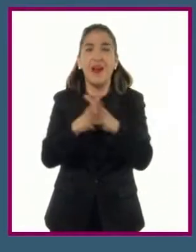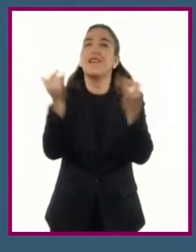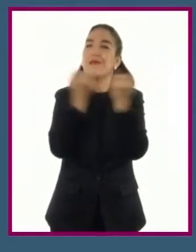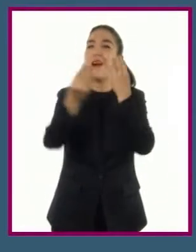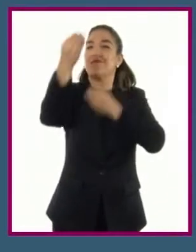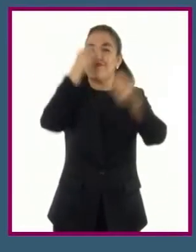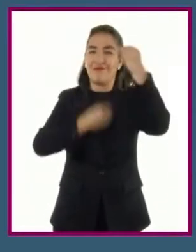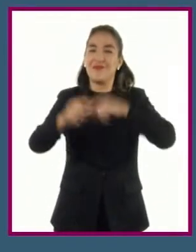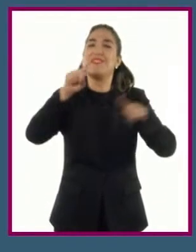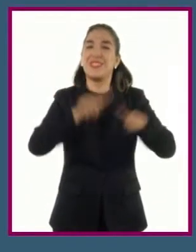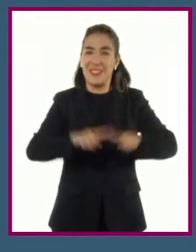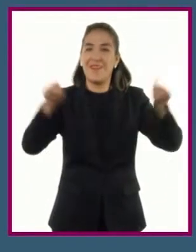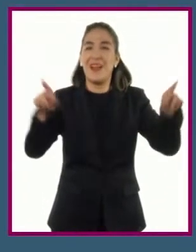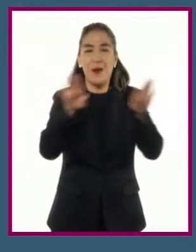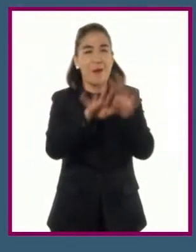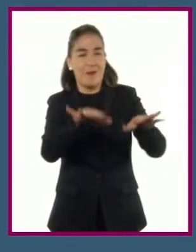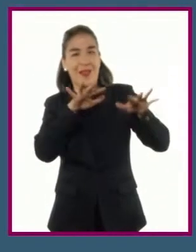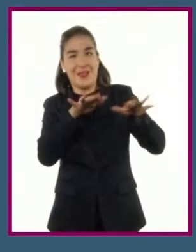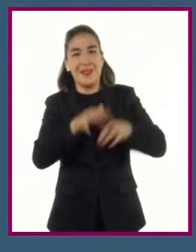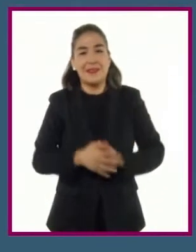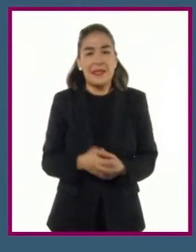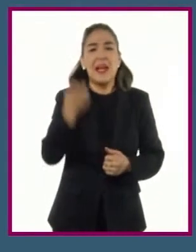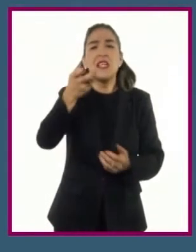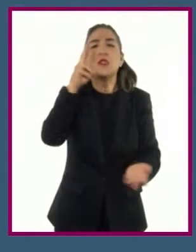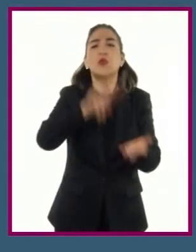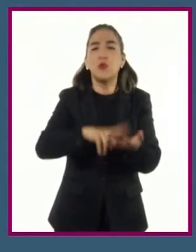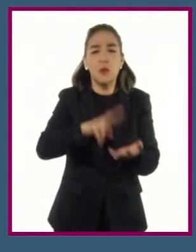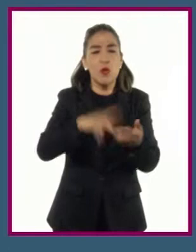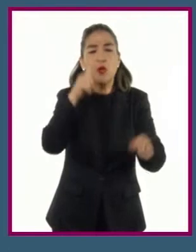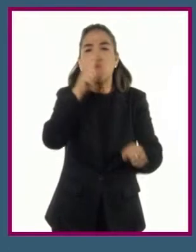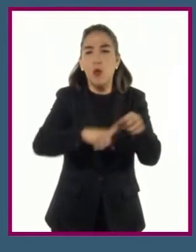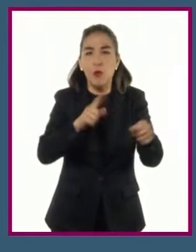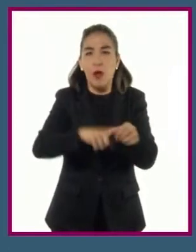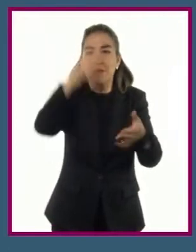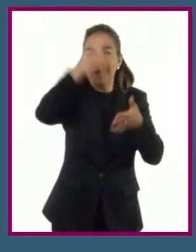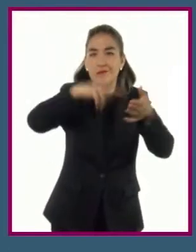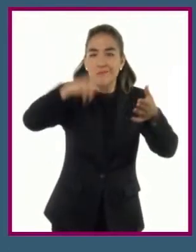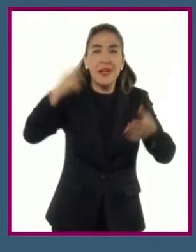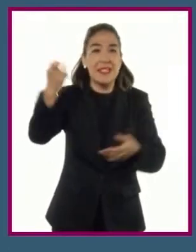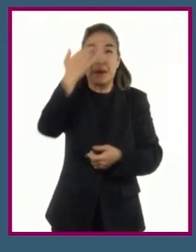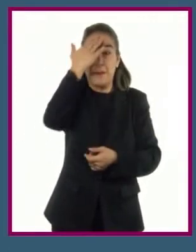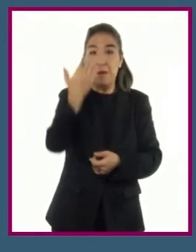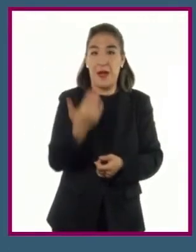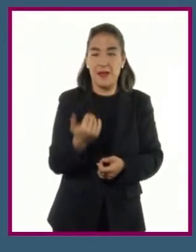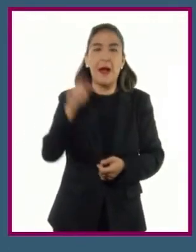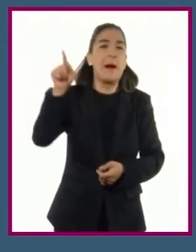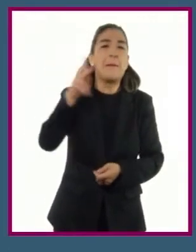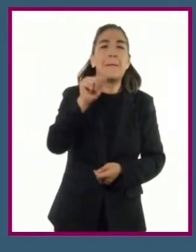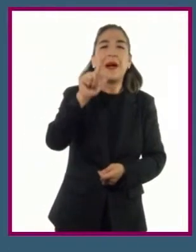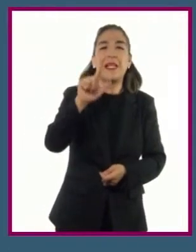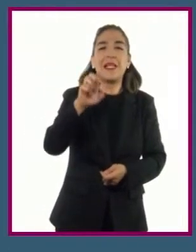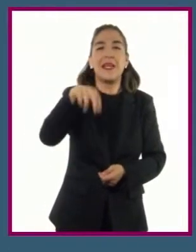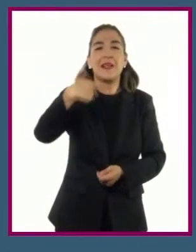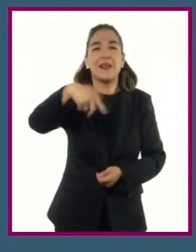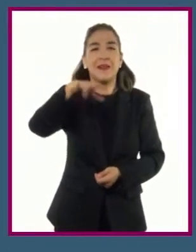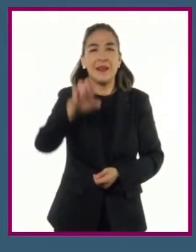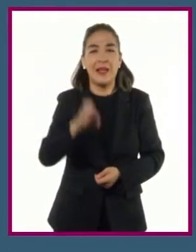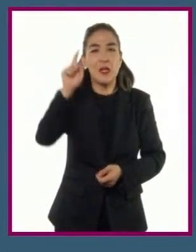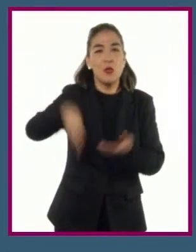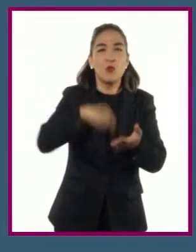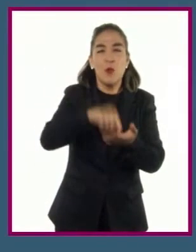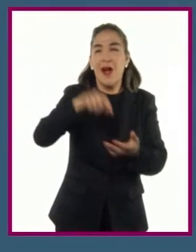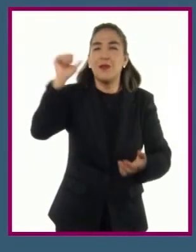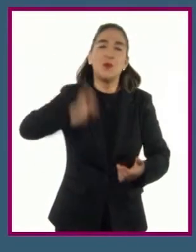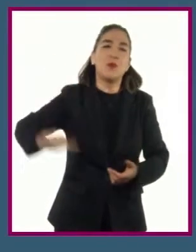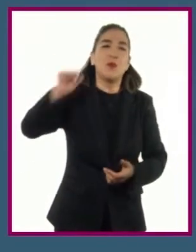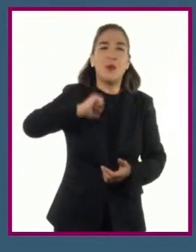caso muy interesante es la elaboración de pigmentos por los mayas. En Palenque, una de las zonas arqueológicas con